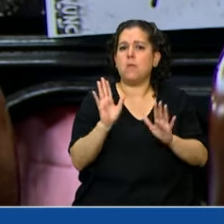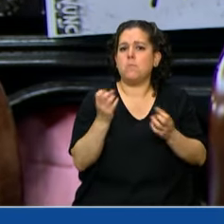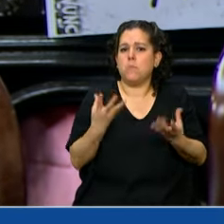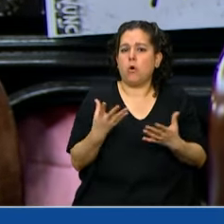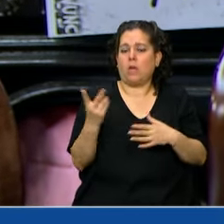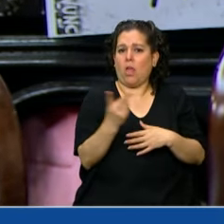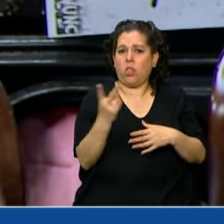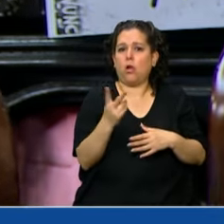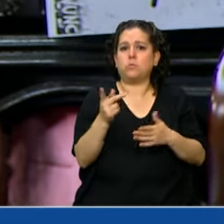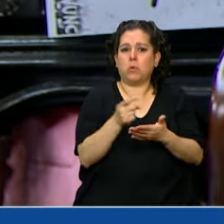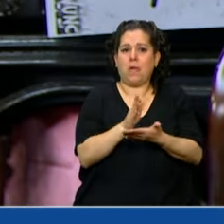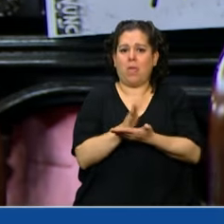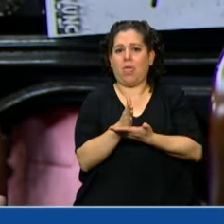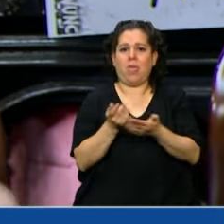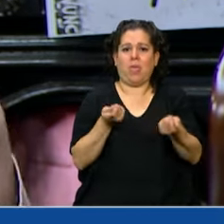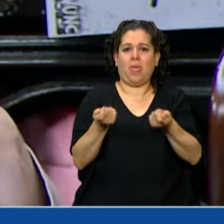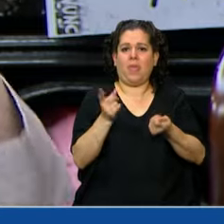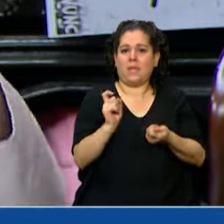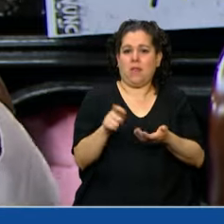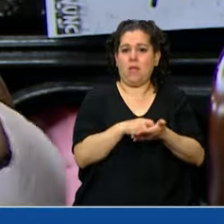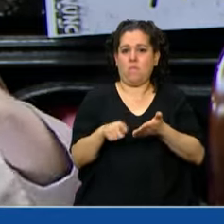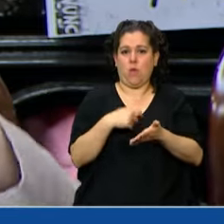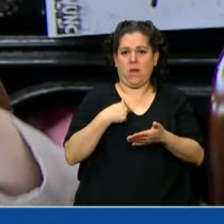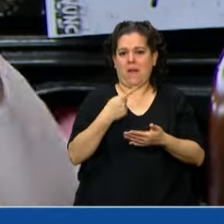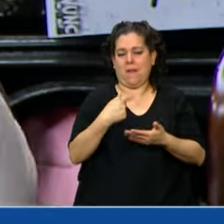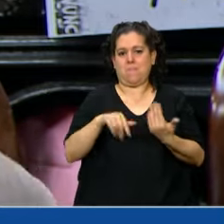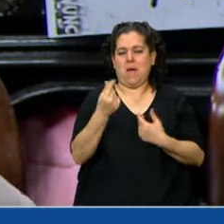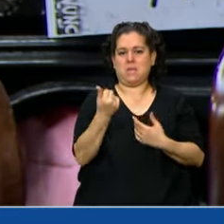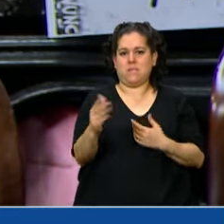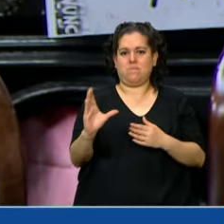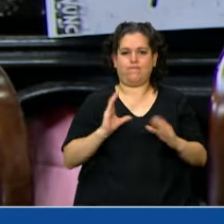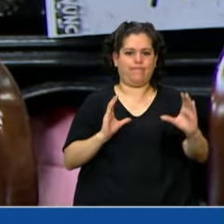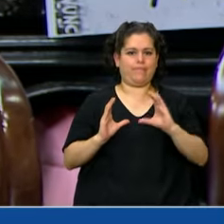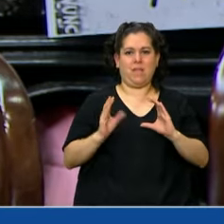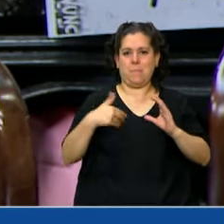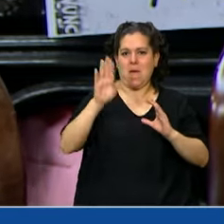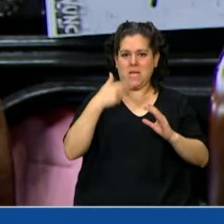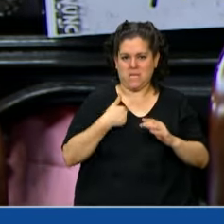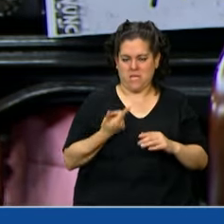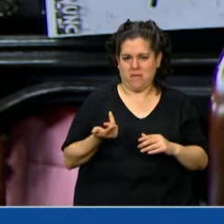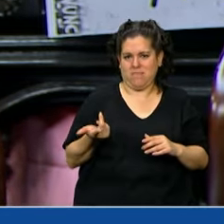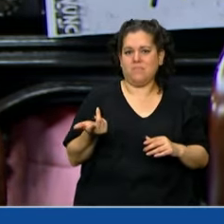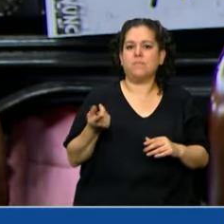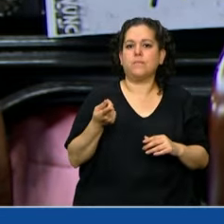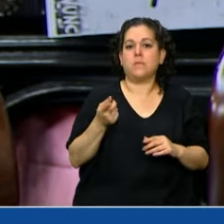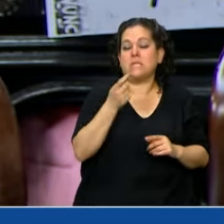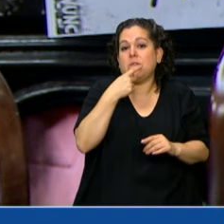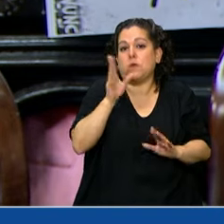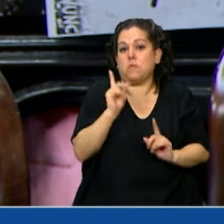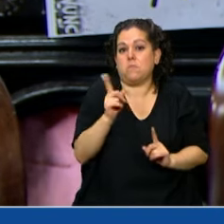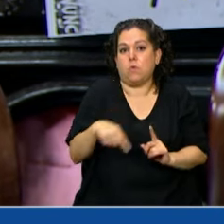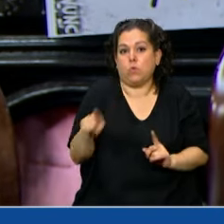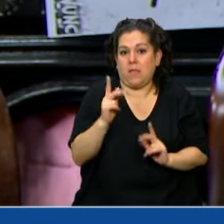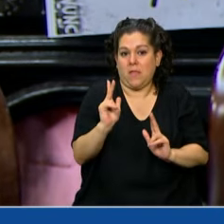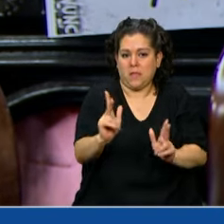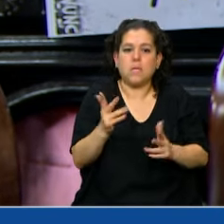el medio están las inmobiliarias que son las que muchas veces ganan y las que van a ganar o las que ganarían si se impusiera La regulación que ustedes plantean